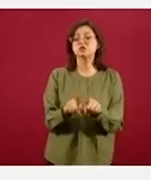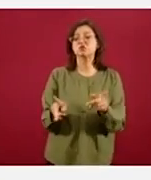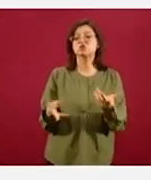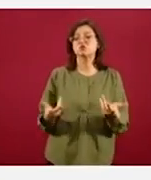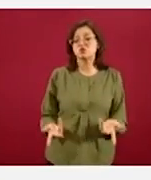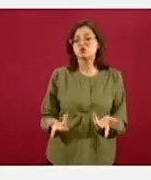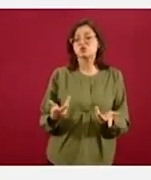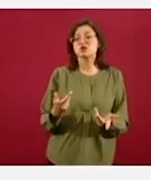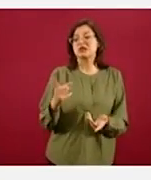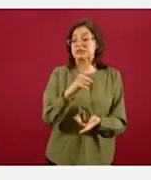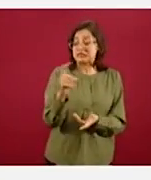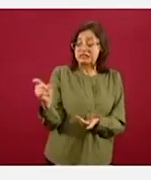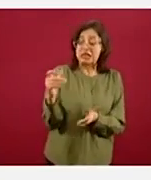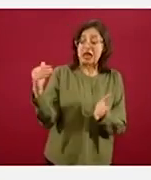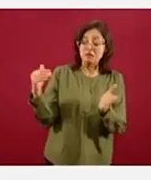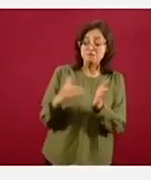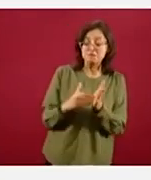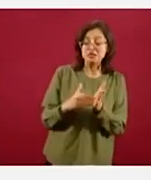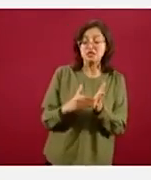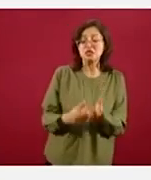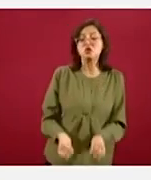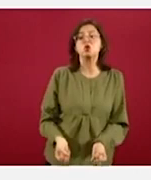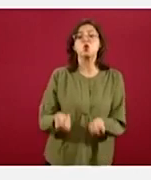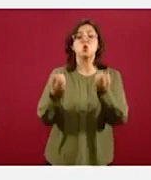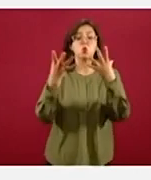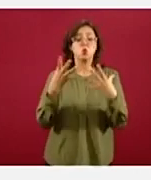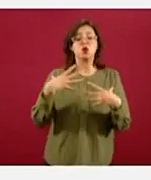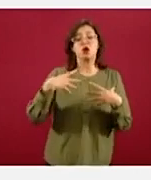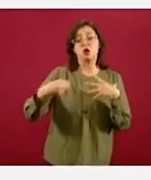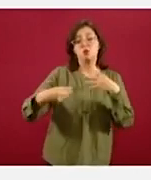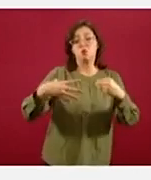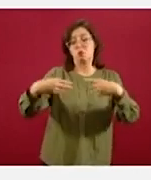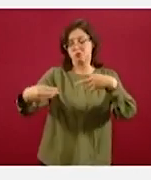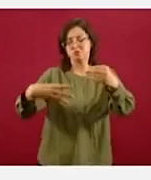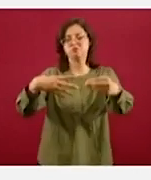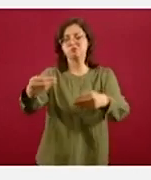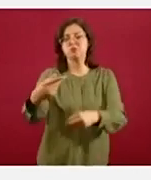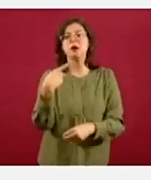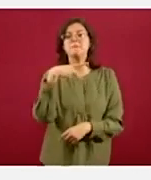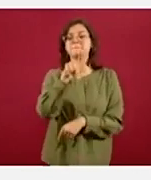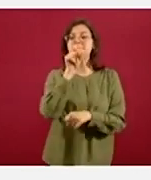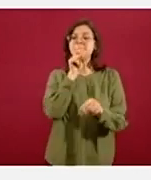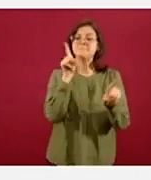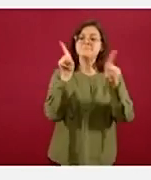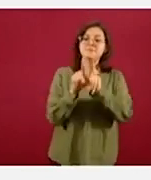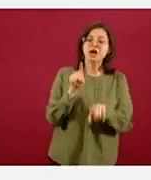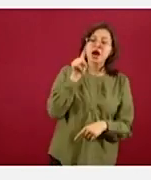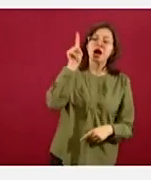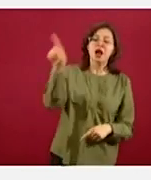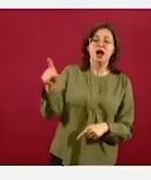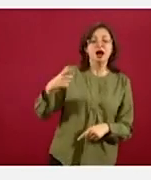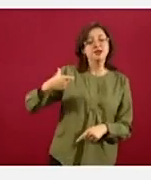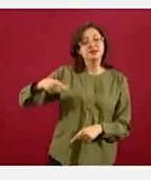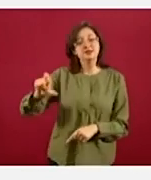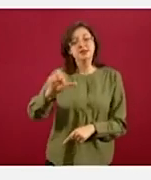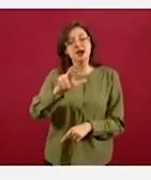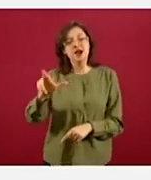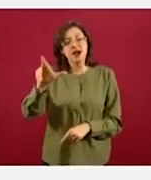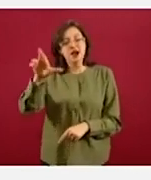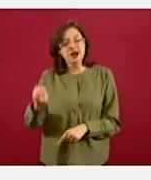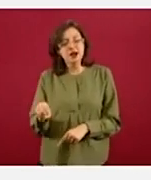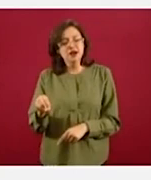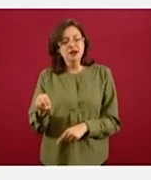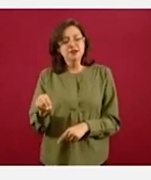incidencia por cada 100,000 habitantes que habitamos esta ciudad, pero también el estado de Quintana Roo, que a pesar de